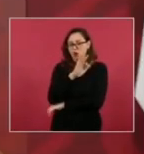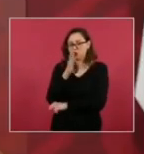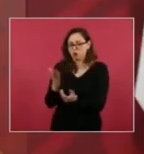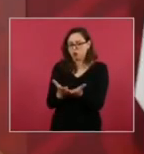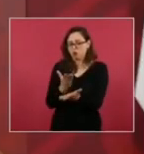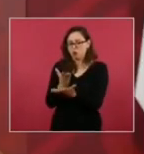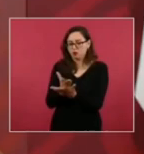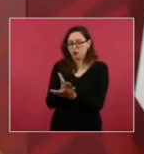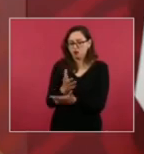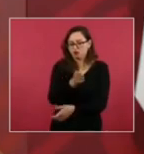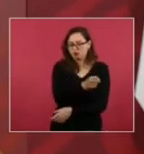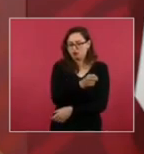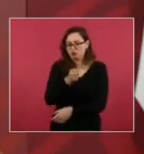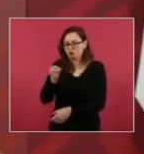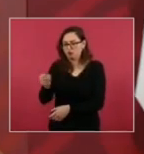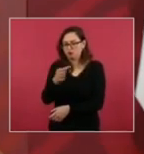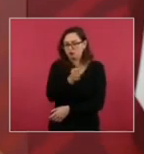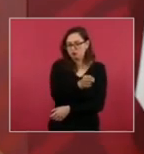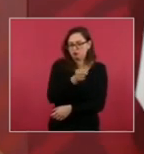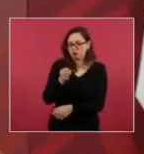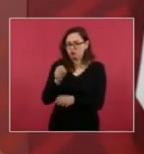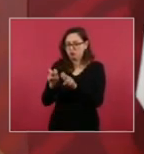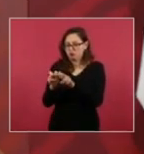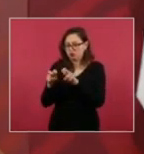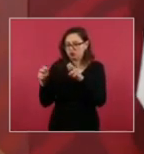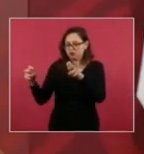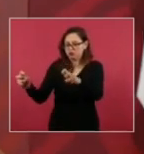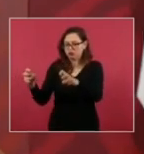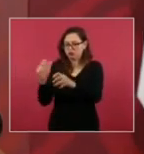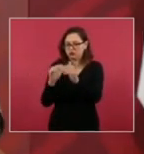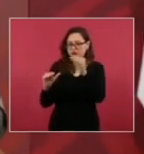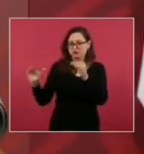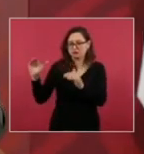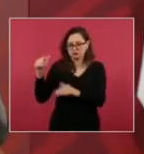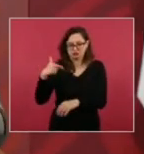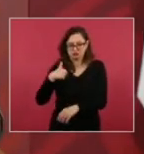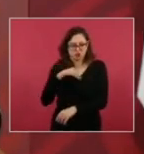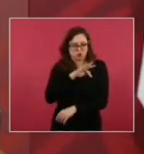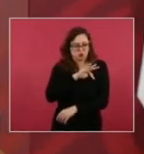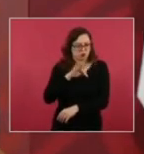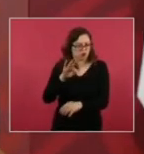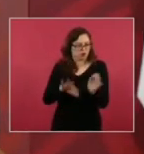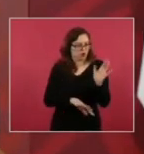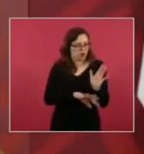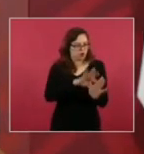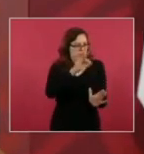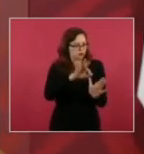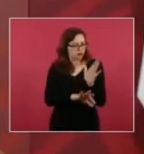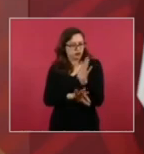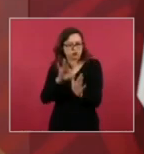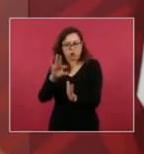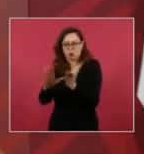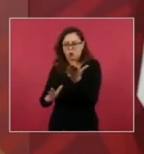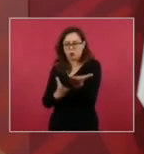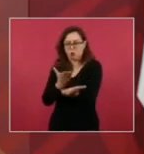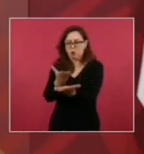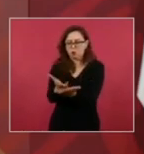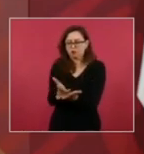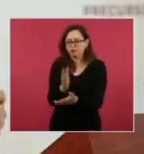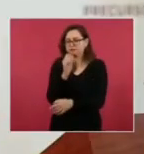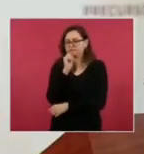a ministros dice mi cuenta más los que estén